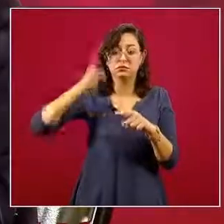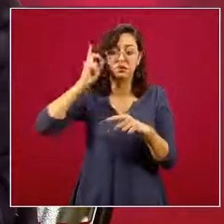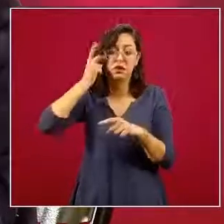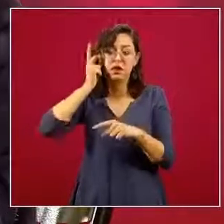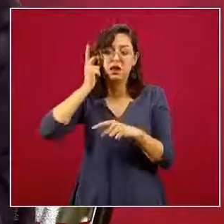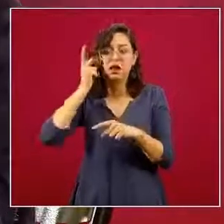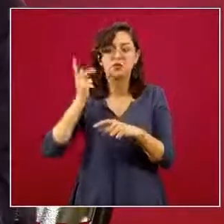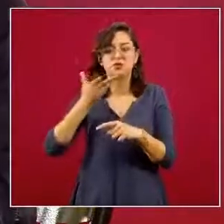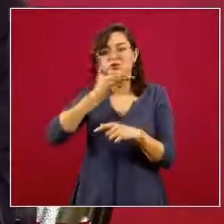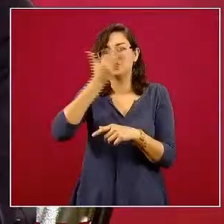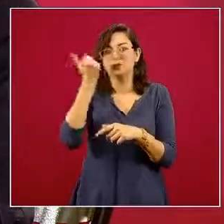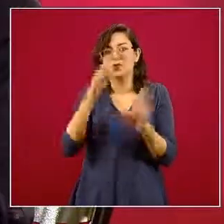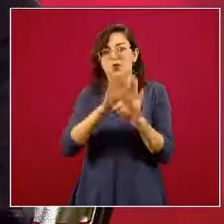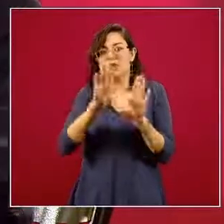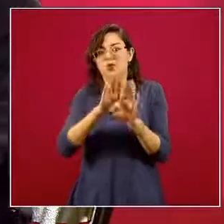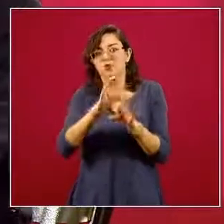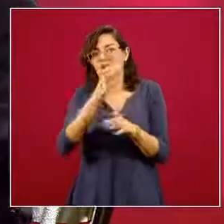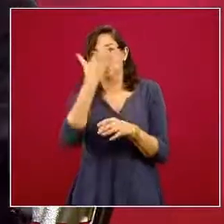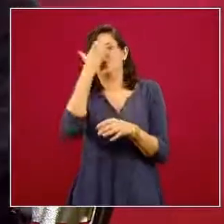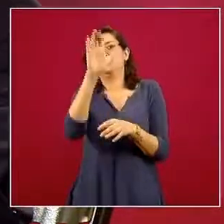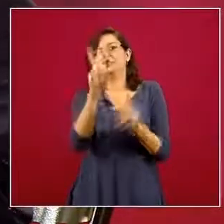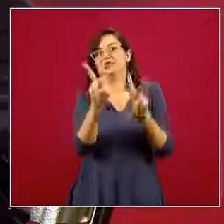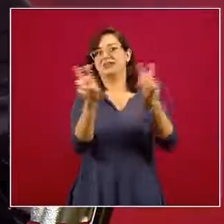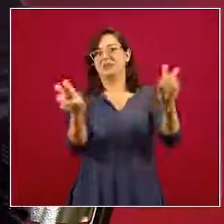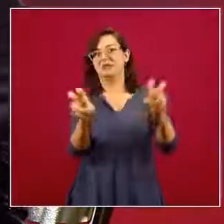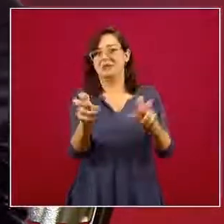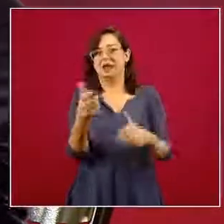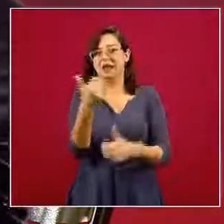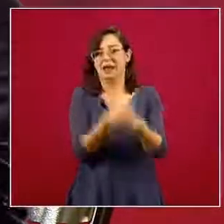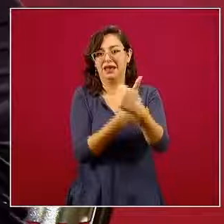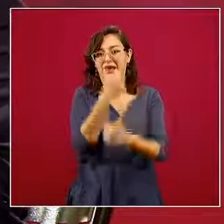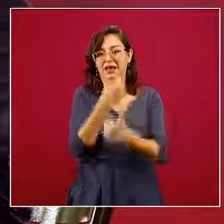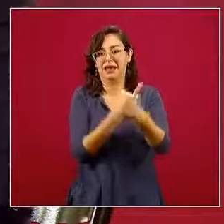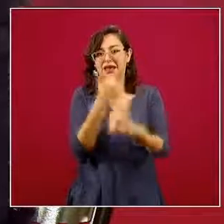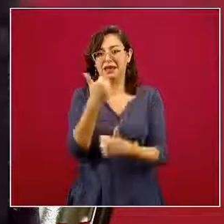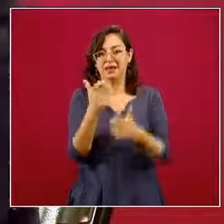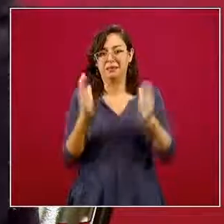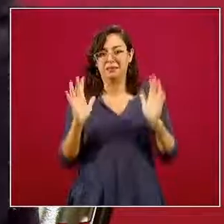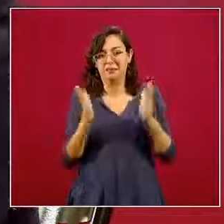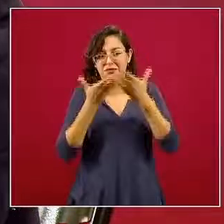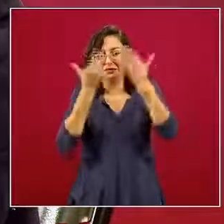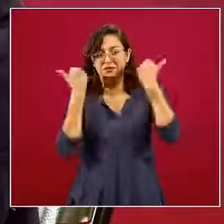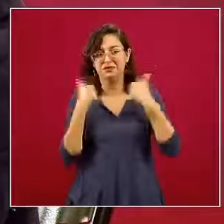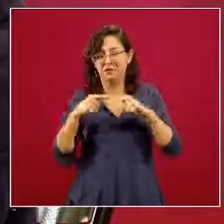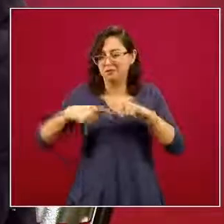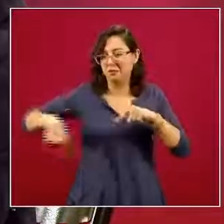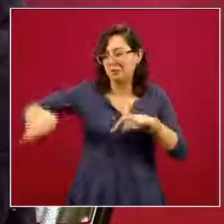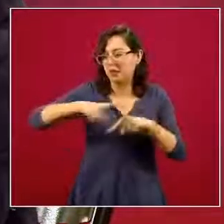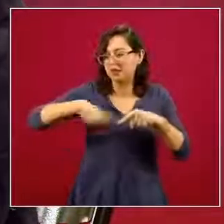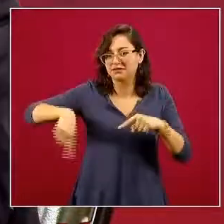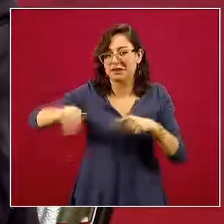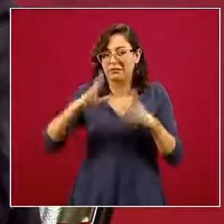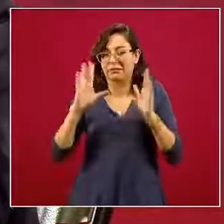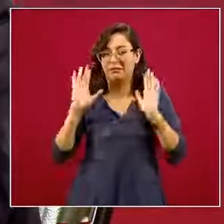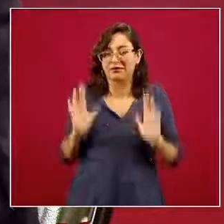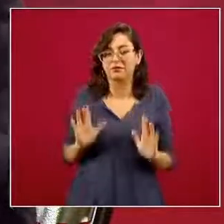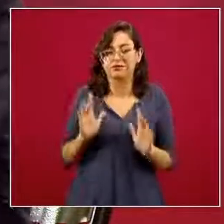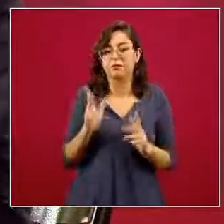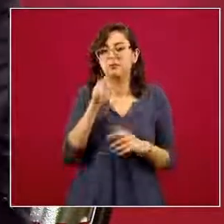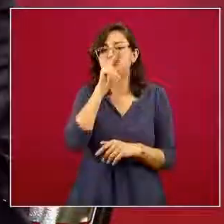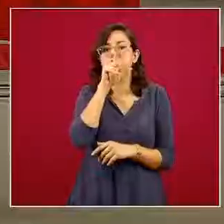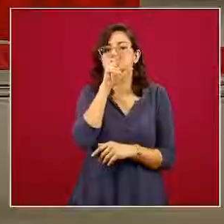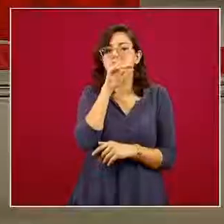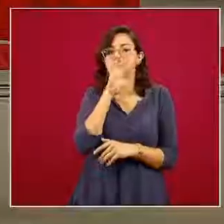porque desconozco completamente el mundo de los hipódromos, en las cuadras o en la pista, no nos preocupa